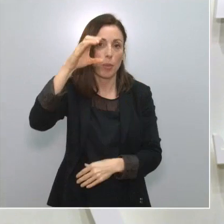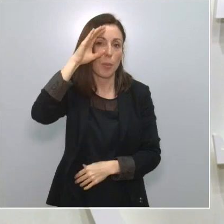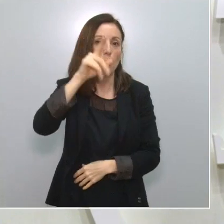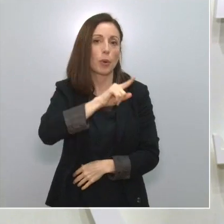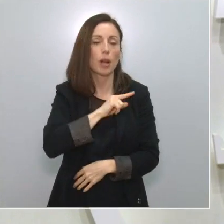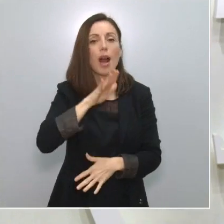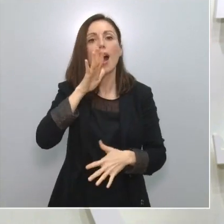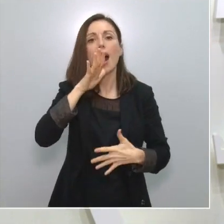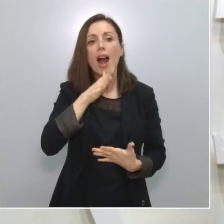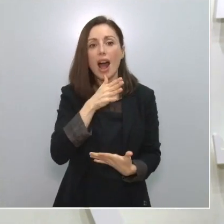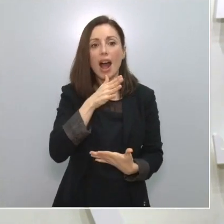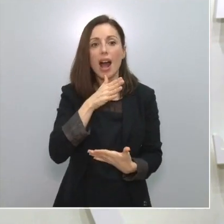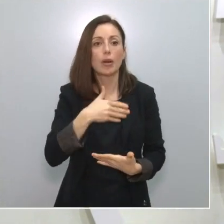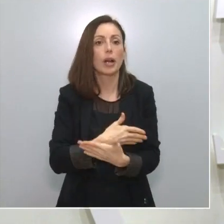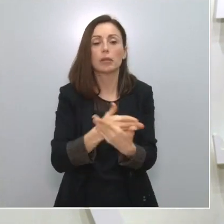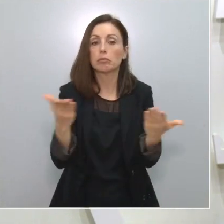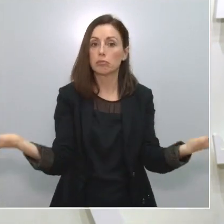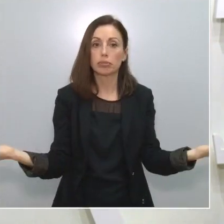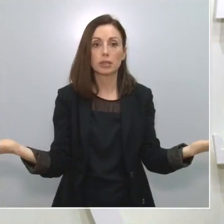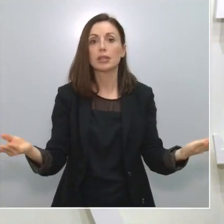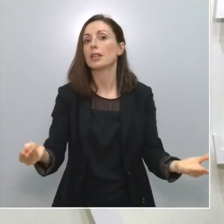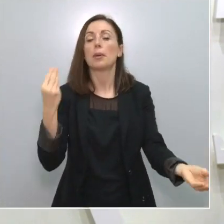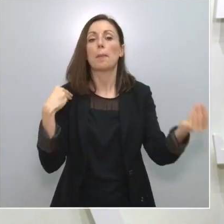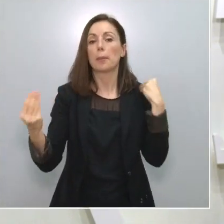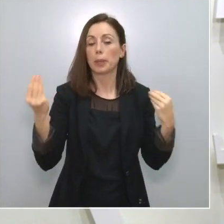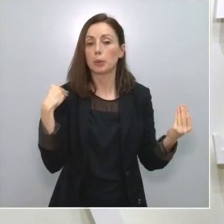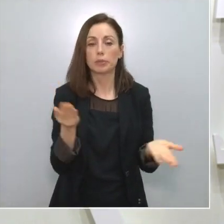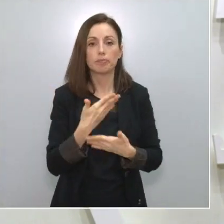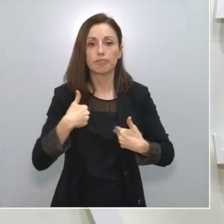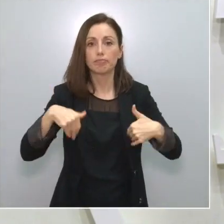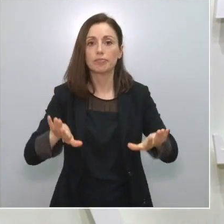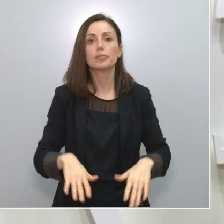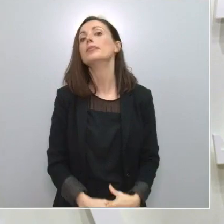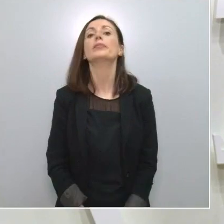ahora quedo a disposición de cuantas cuestiones tengan a bien realizar.